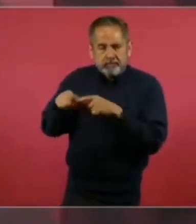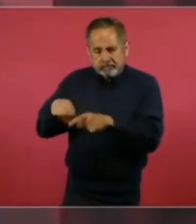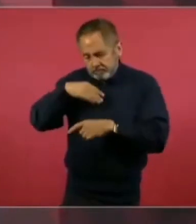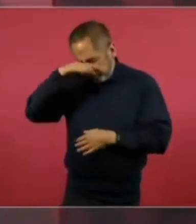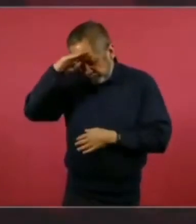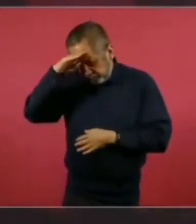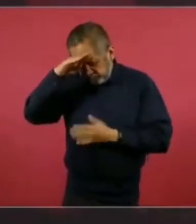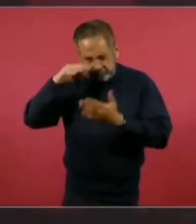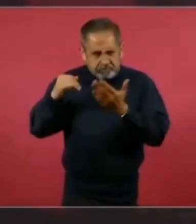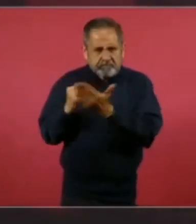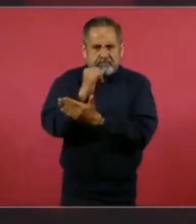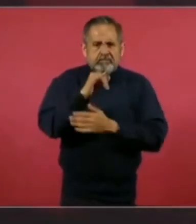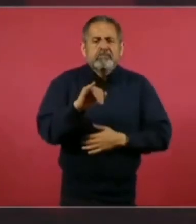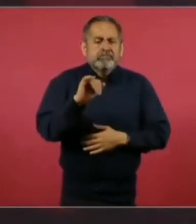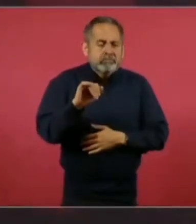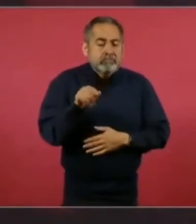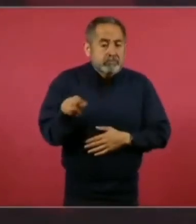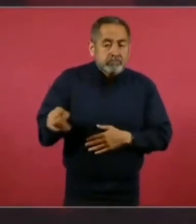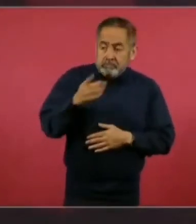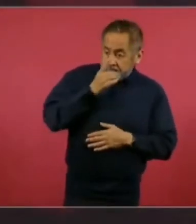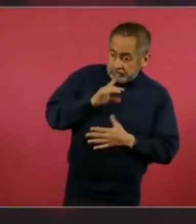decidió que